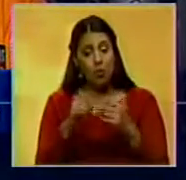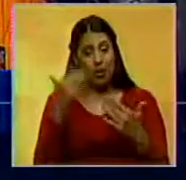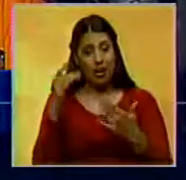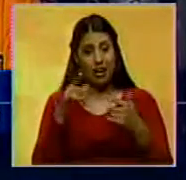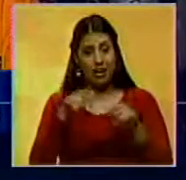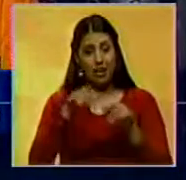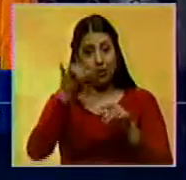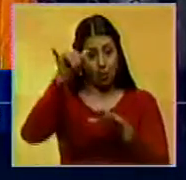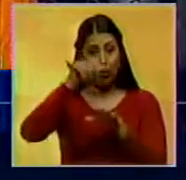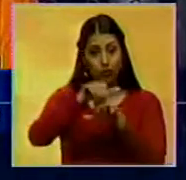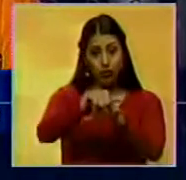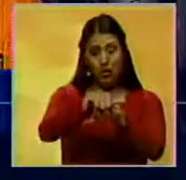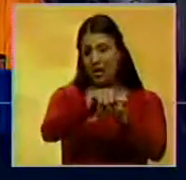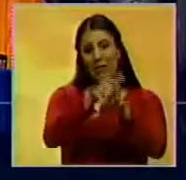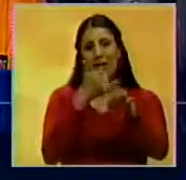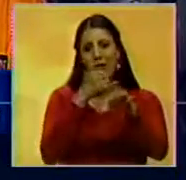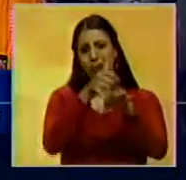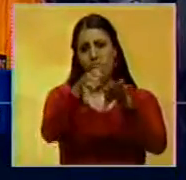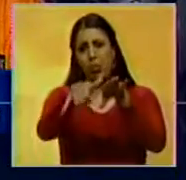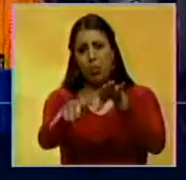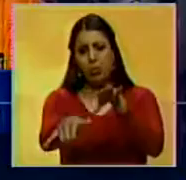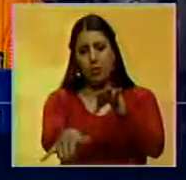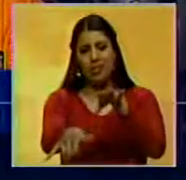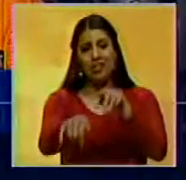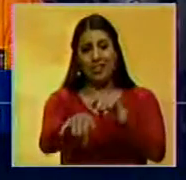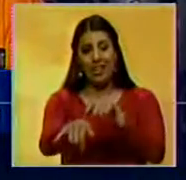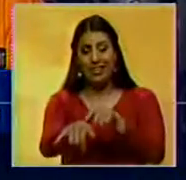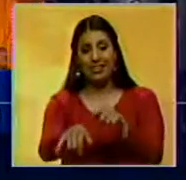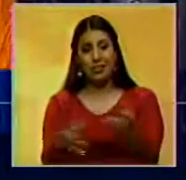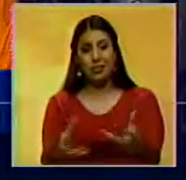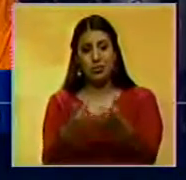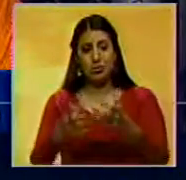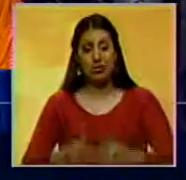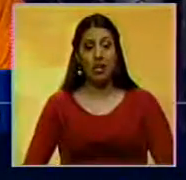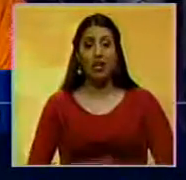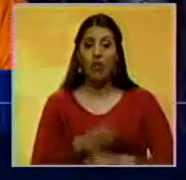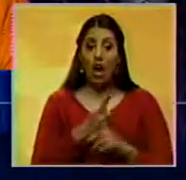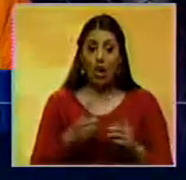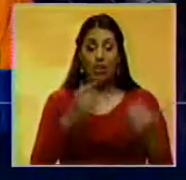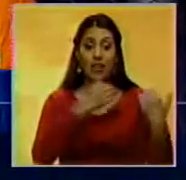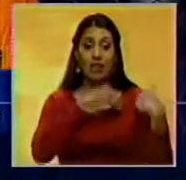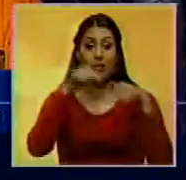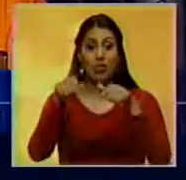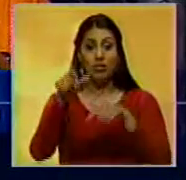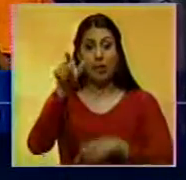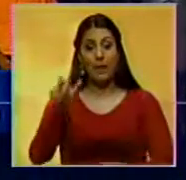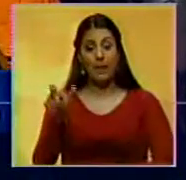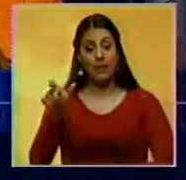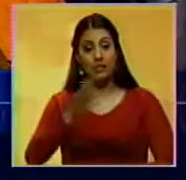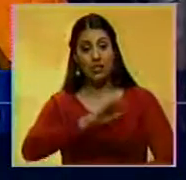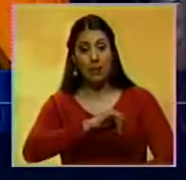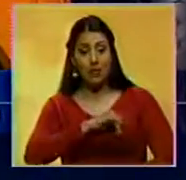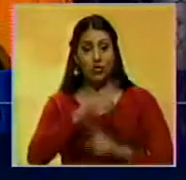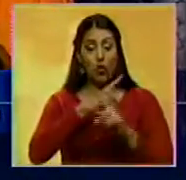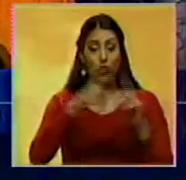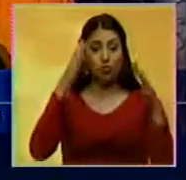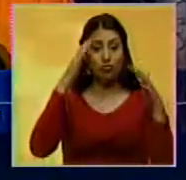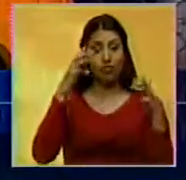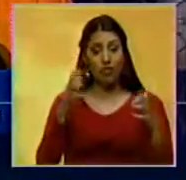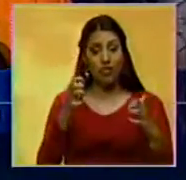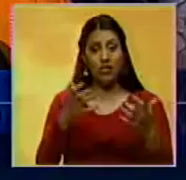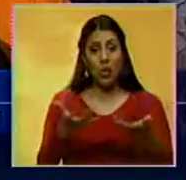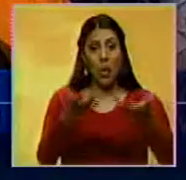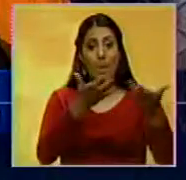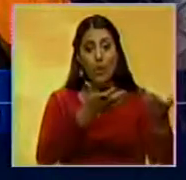de aterrizaje, donde se encuentra esa aeronave que fue siniestrada. Encargará ya el personal del INAI, los especialistas